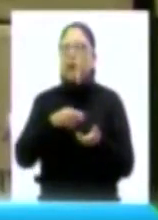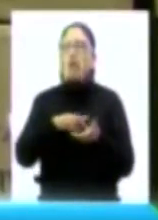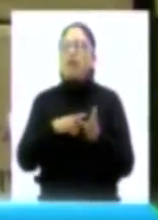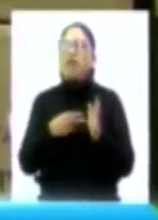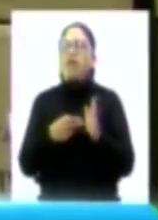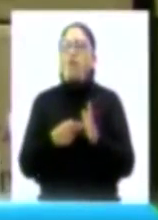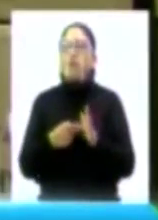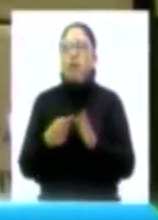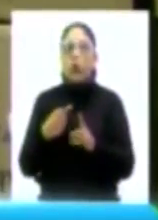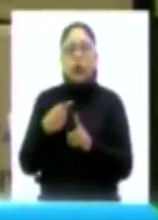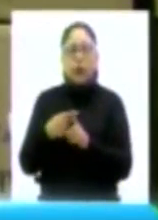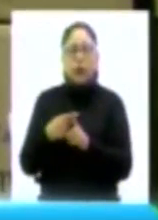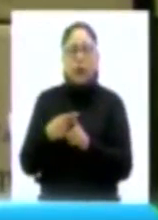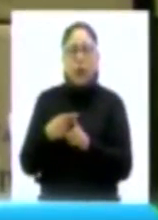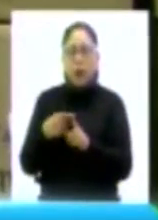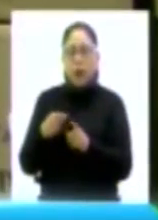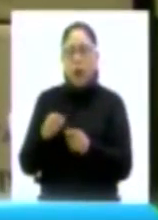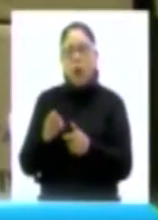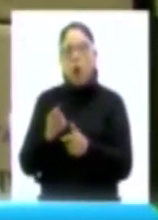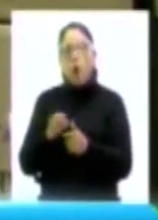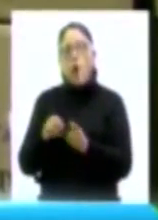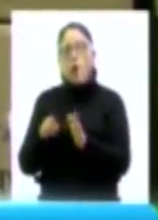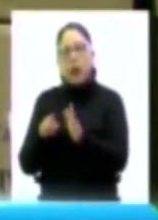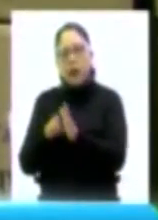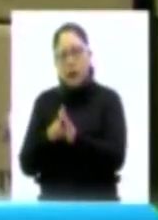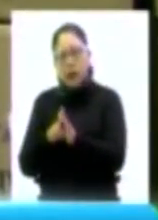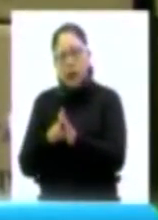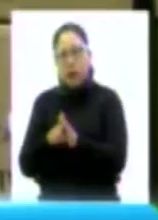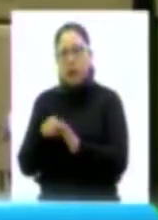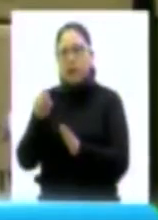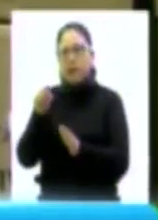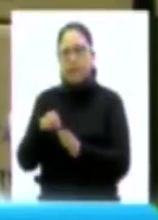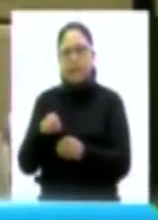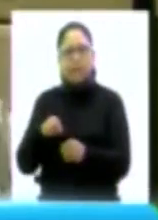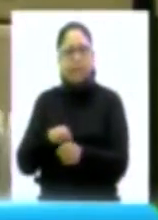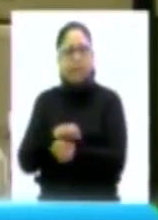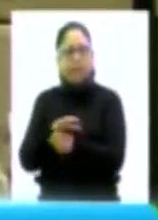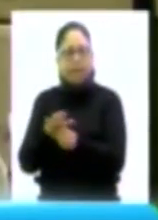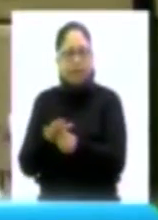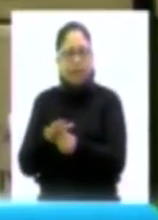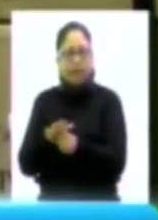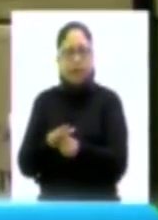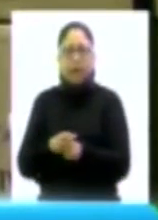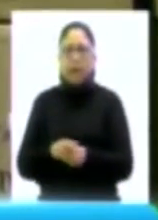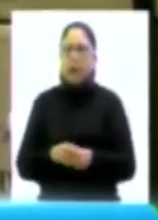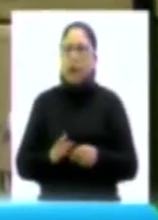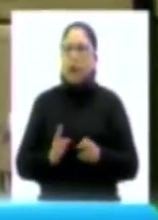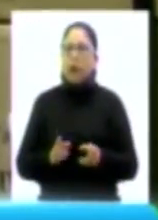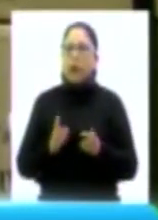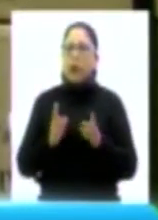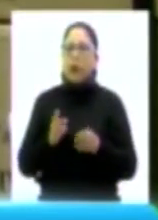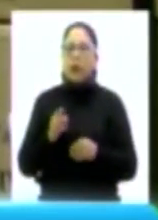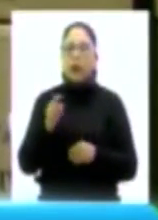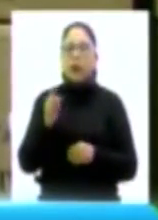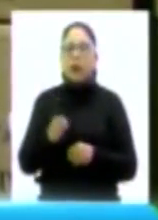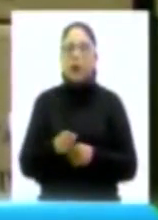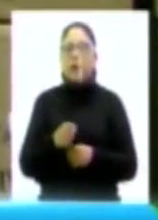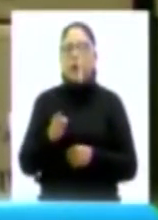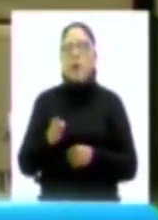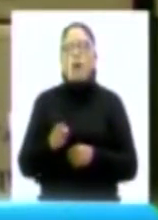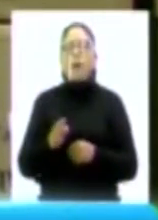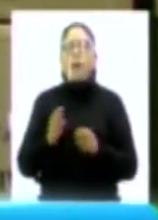el paciente es diagnosticado efectivamente de COVID e inmediatamente puede ser